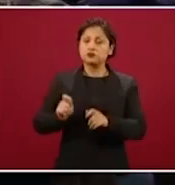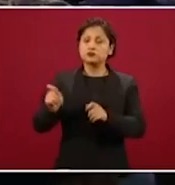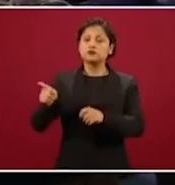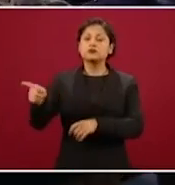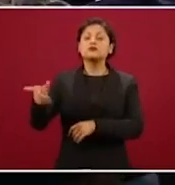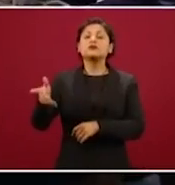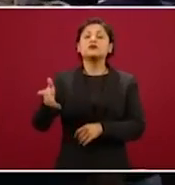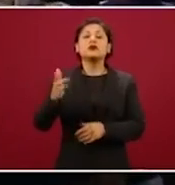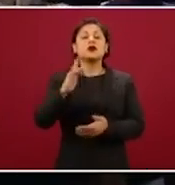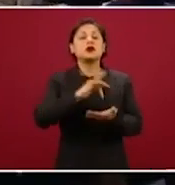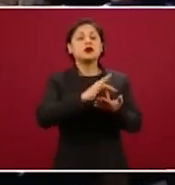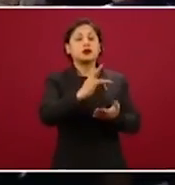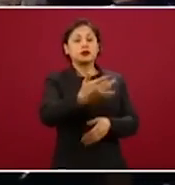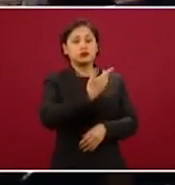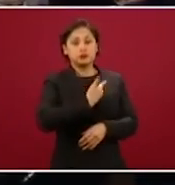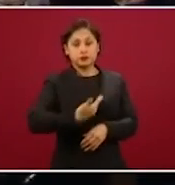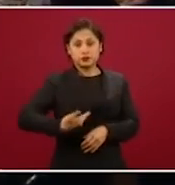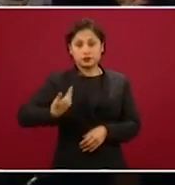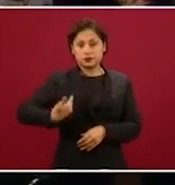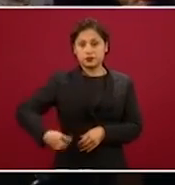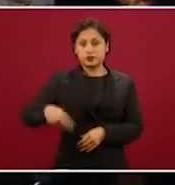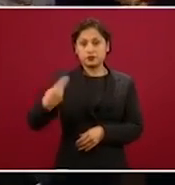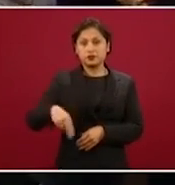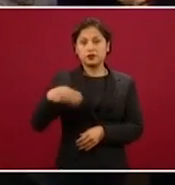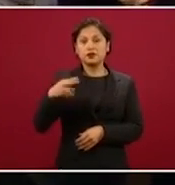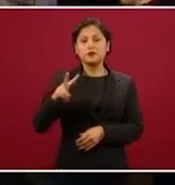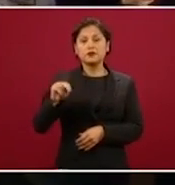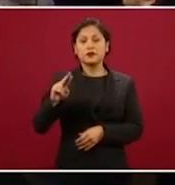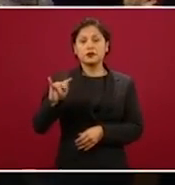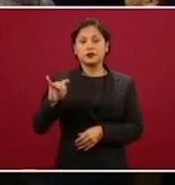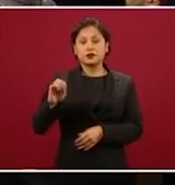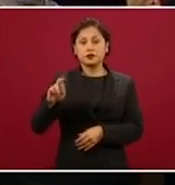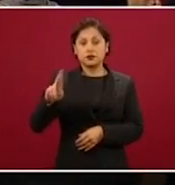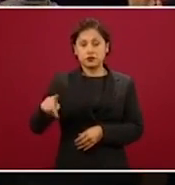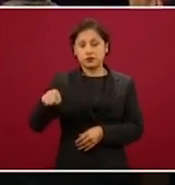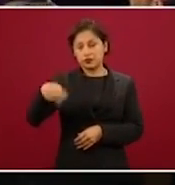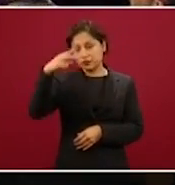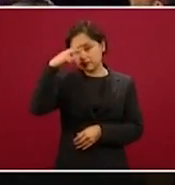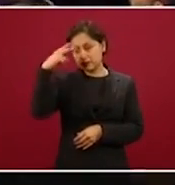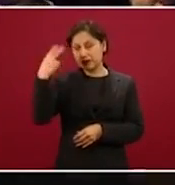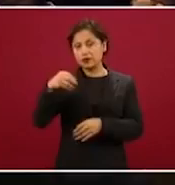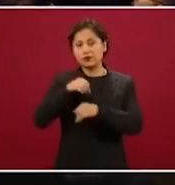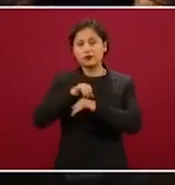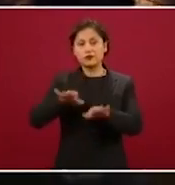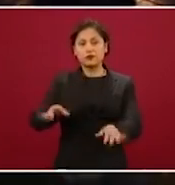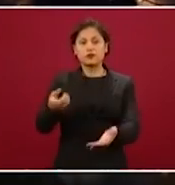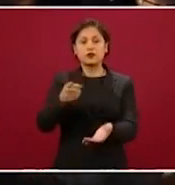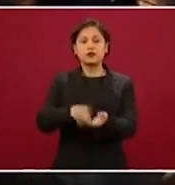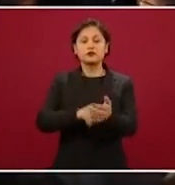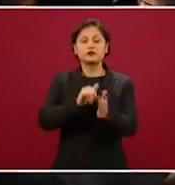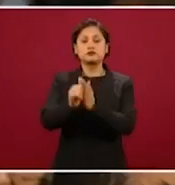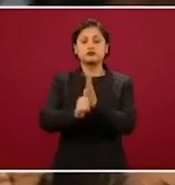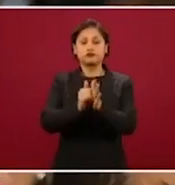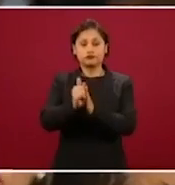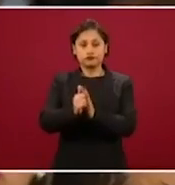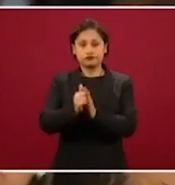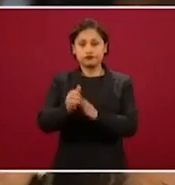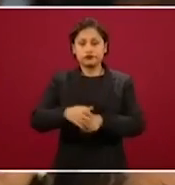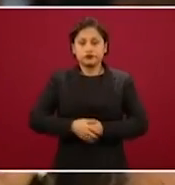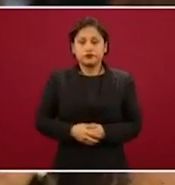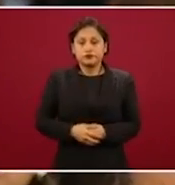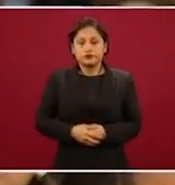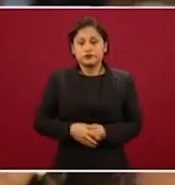presidente. Víctor, buen día para Víctor Blogs y México Informa de YouTube. Presidente, he